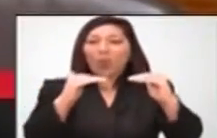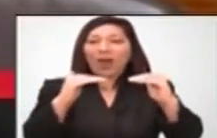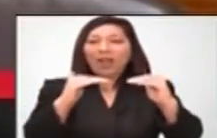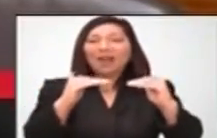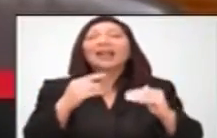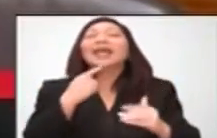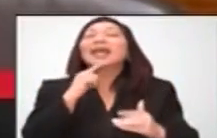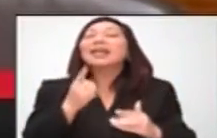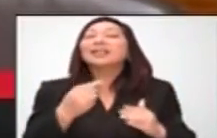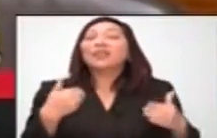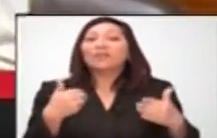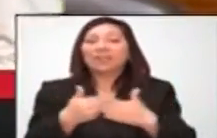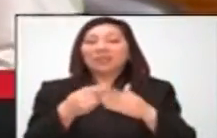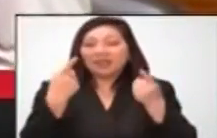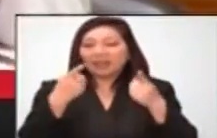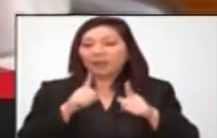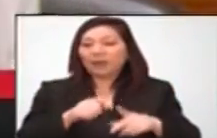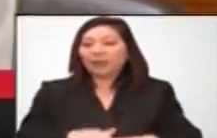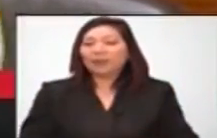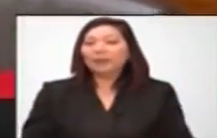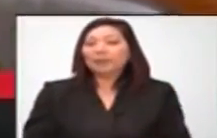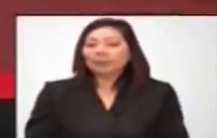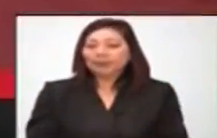políticas de igualdad, el Frente Amplio está de acuerdo.